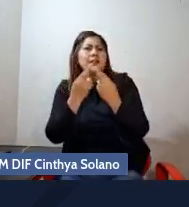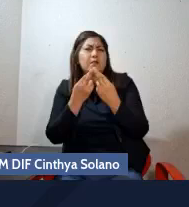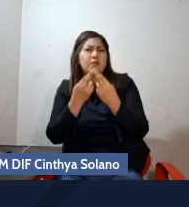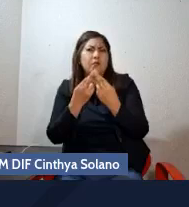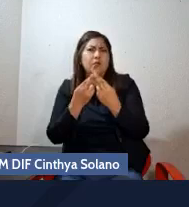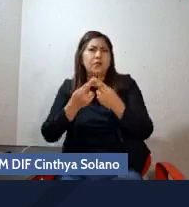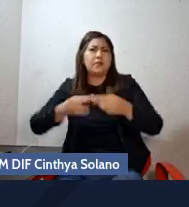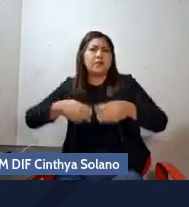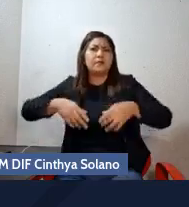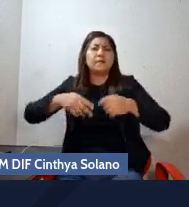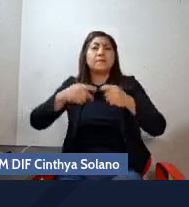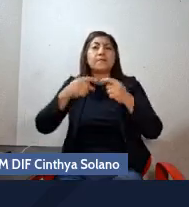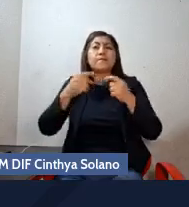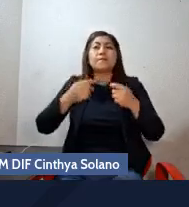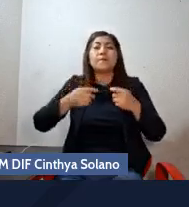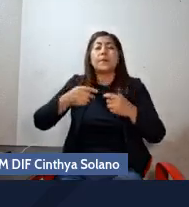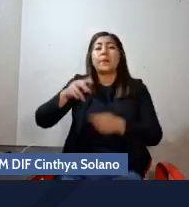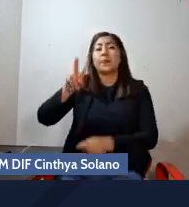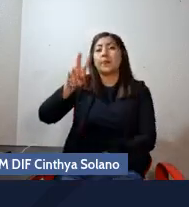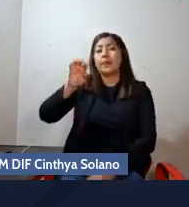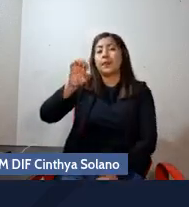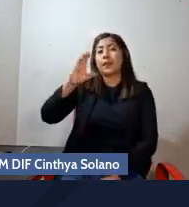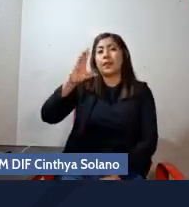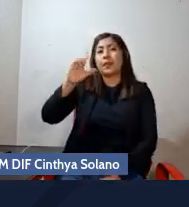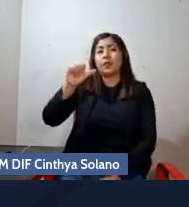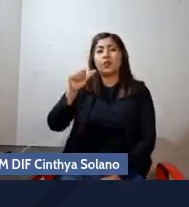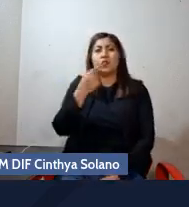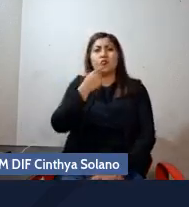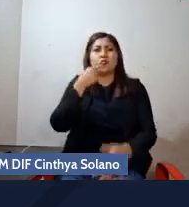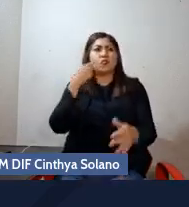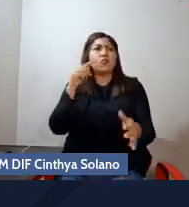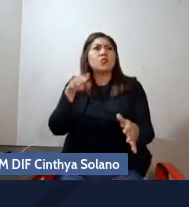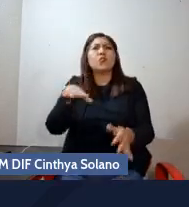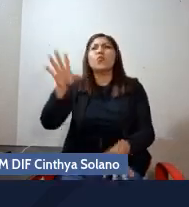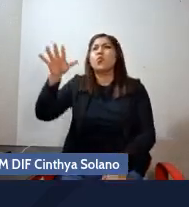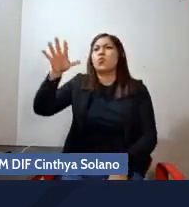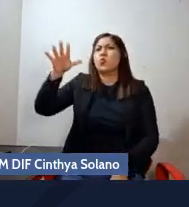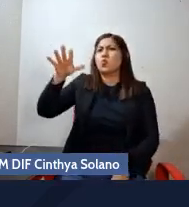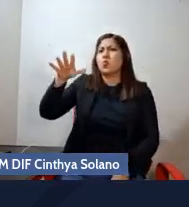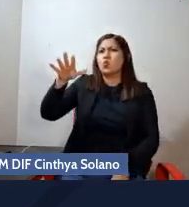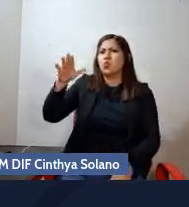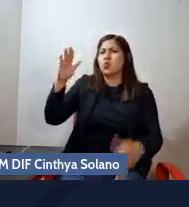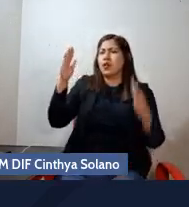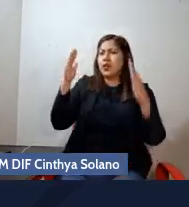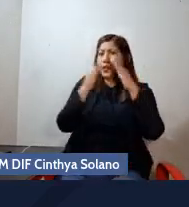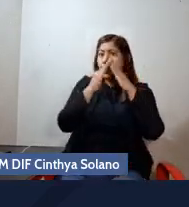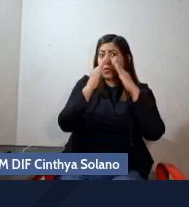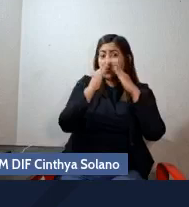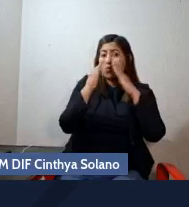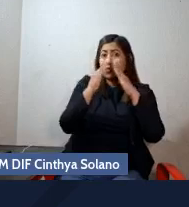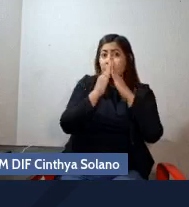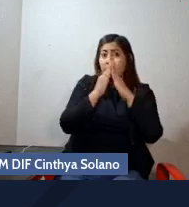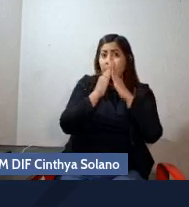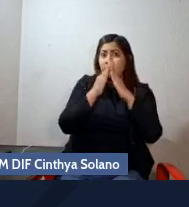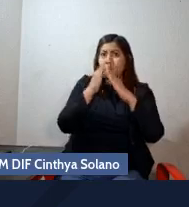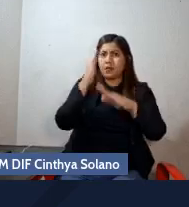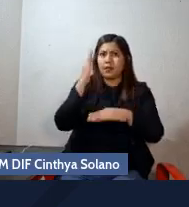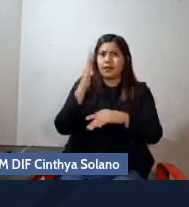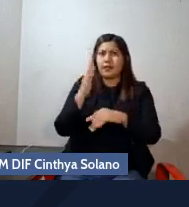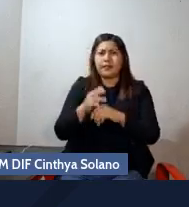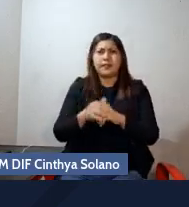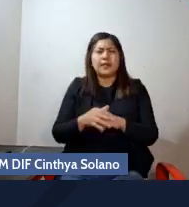sociales? ¿Les amenazaron en su domicilio? ¿Les prometieron alguna dádiva? ¿Cómo se